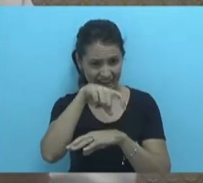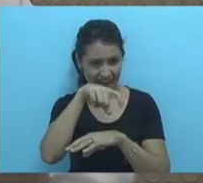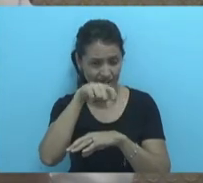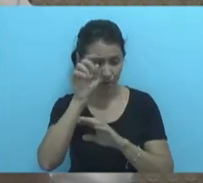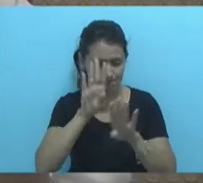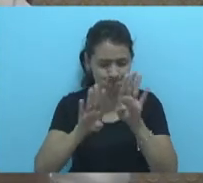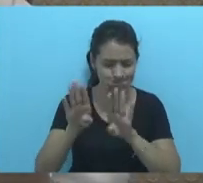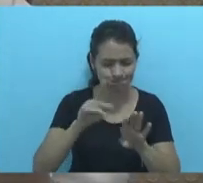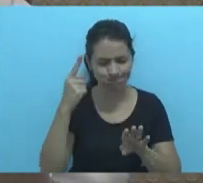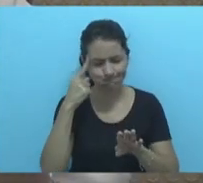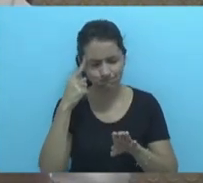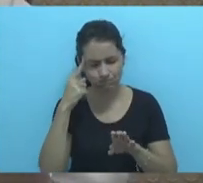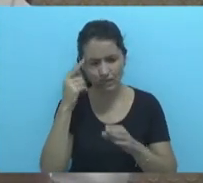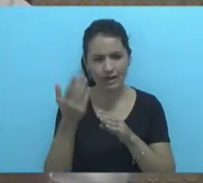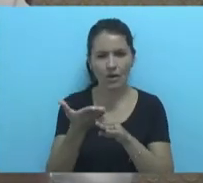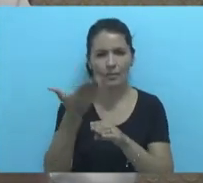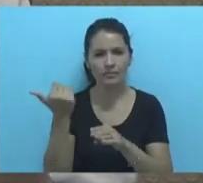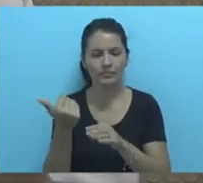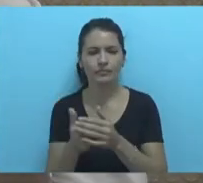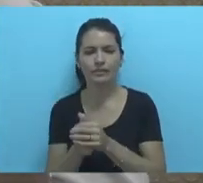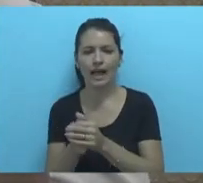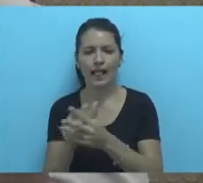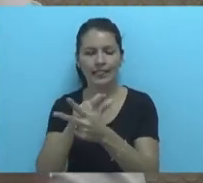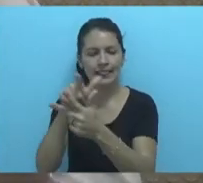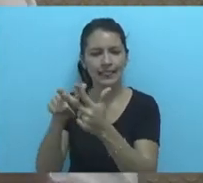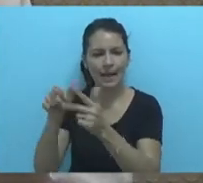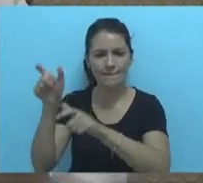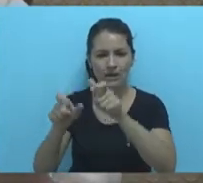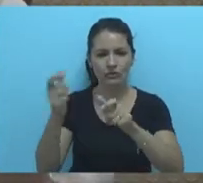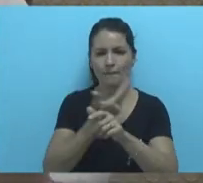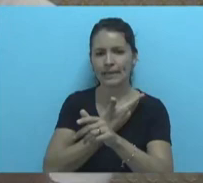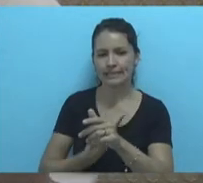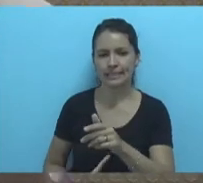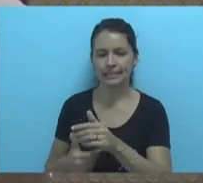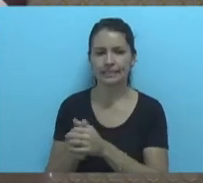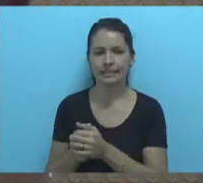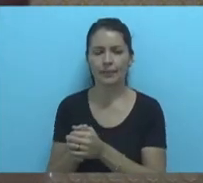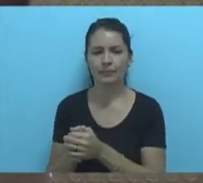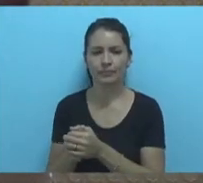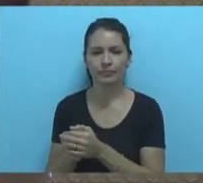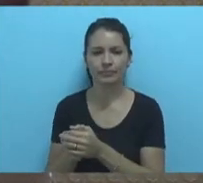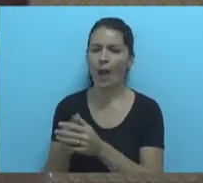lo hizo mientras había un triunvirato de Paso, Zarraté y Chiclana, el secretario de ese triunvirato se llamaba Bernardino Rivadavia.